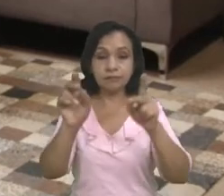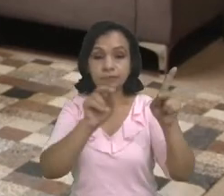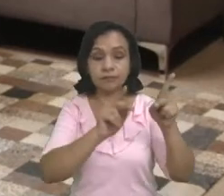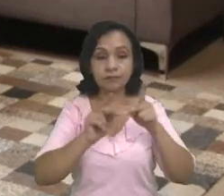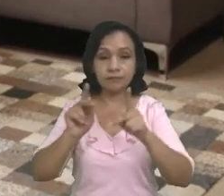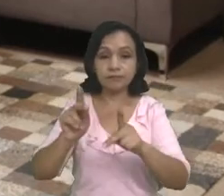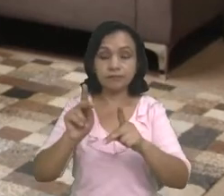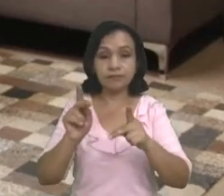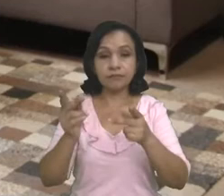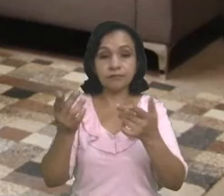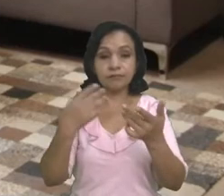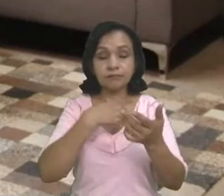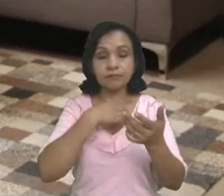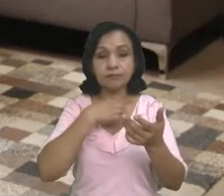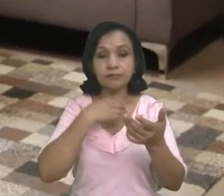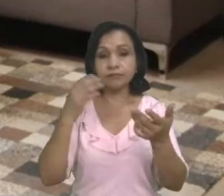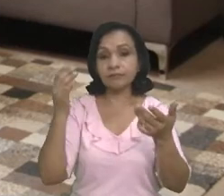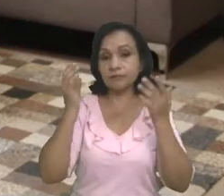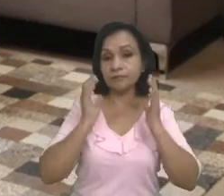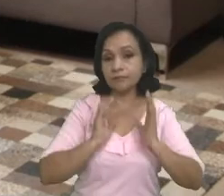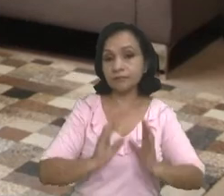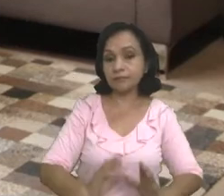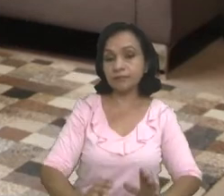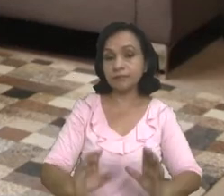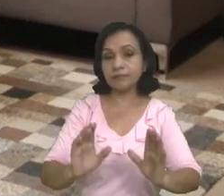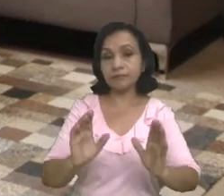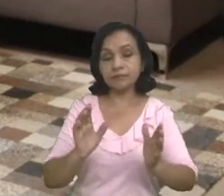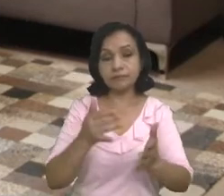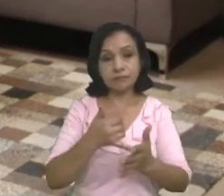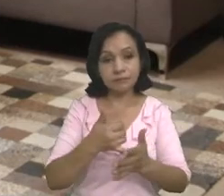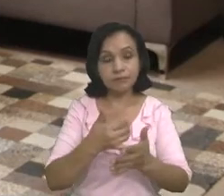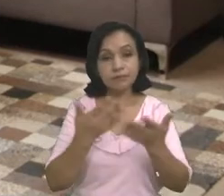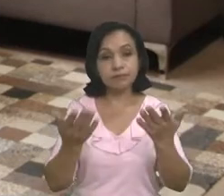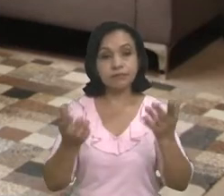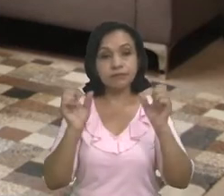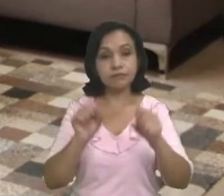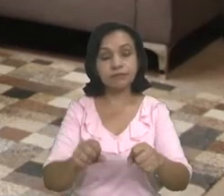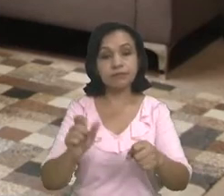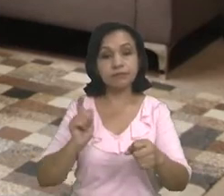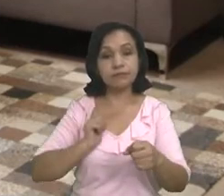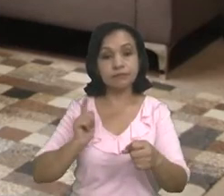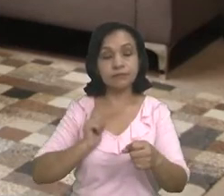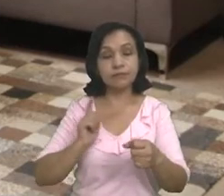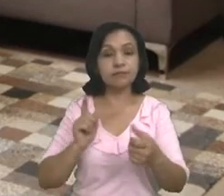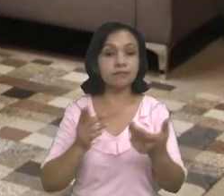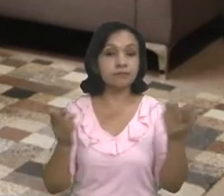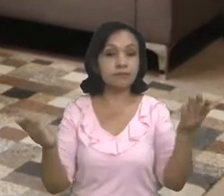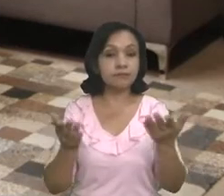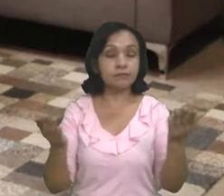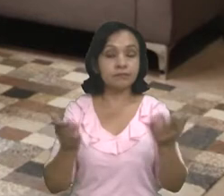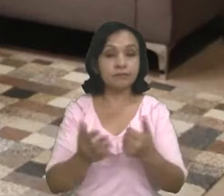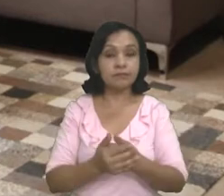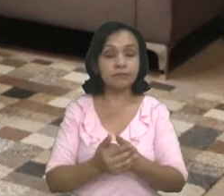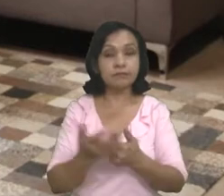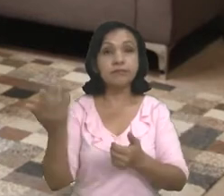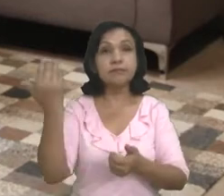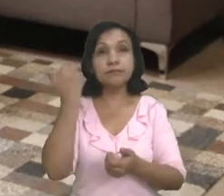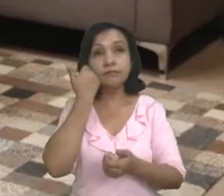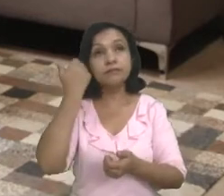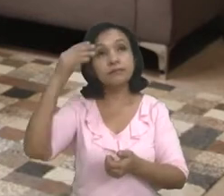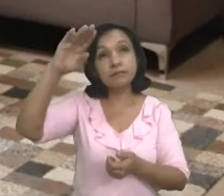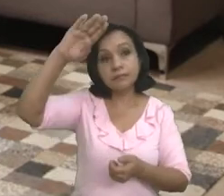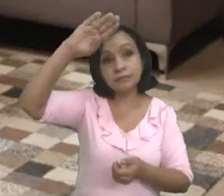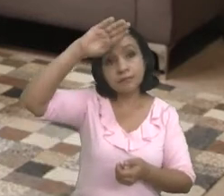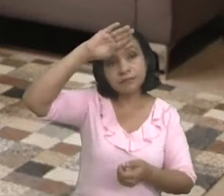sus manifestaciones clínicas son leves leves que puede ser que tengan una fiebre de